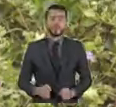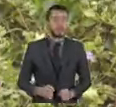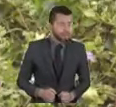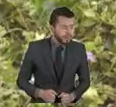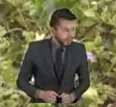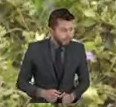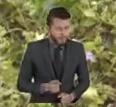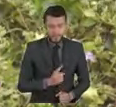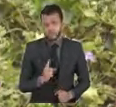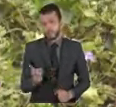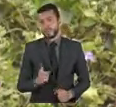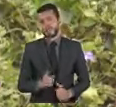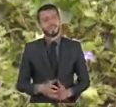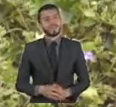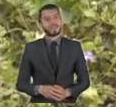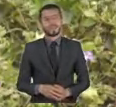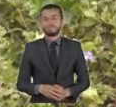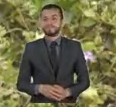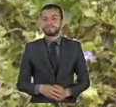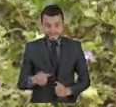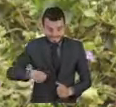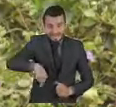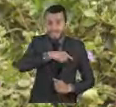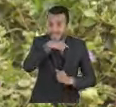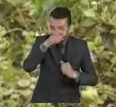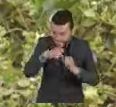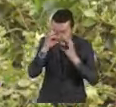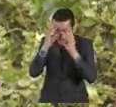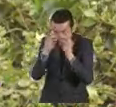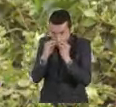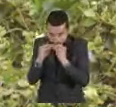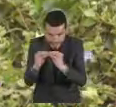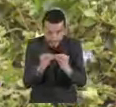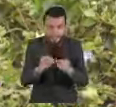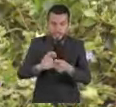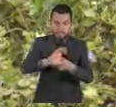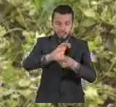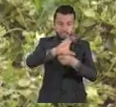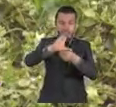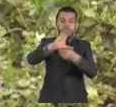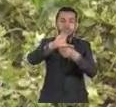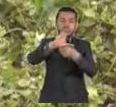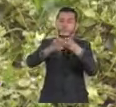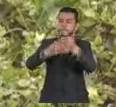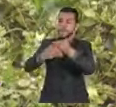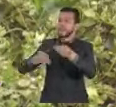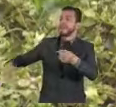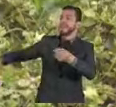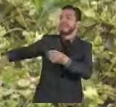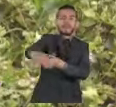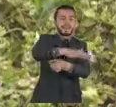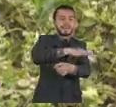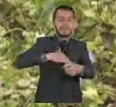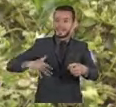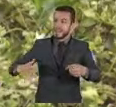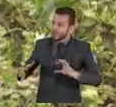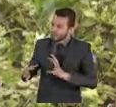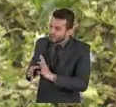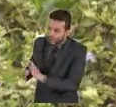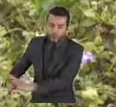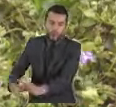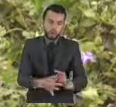Tenemos que ser capaces de concertar como ciudad e incluso como región ese plan de ordenamiento